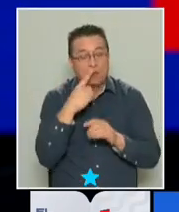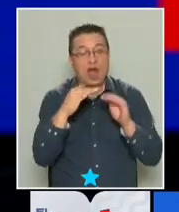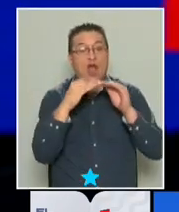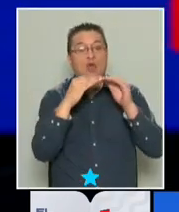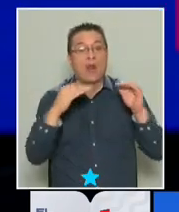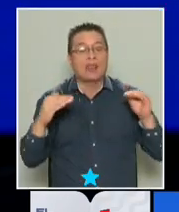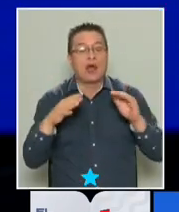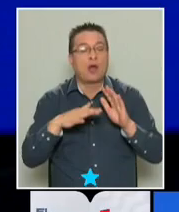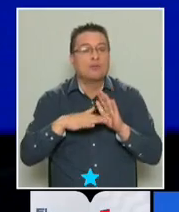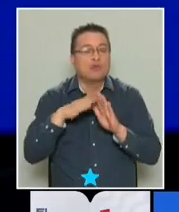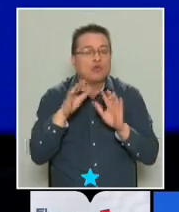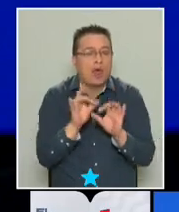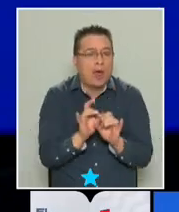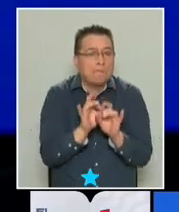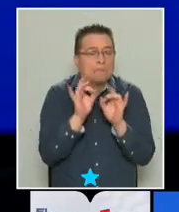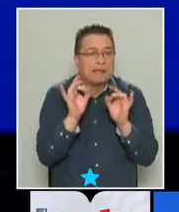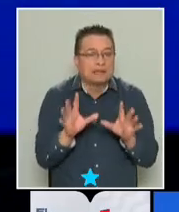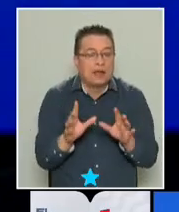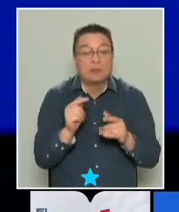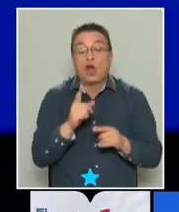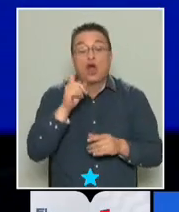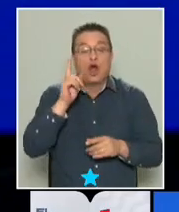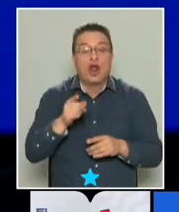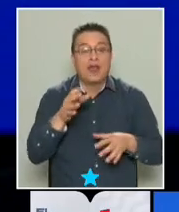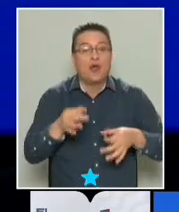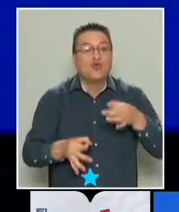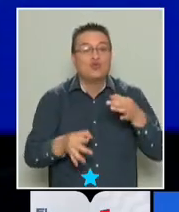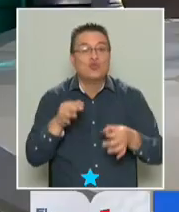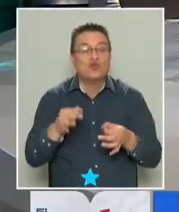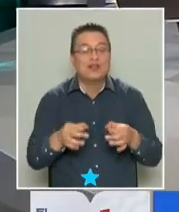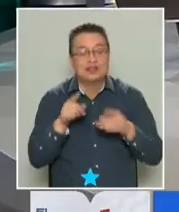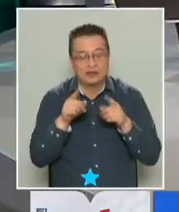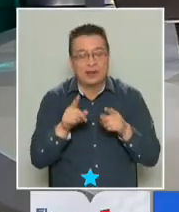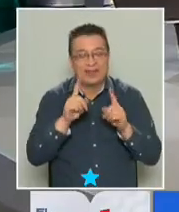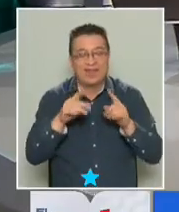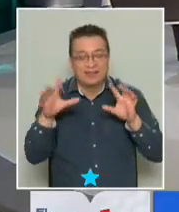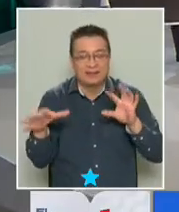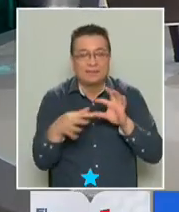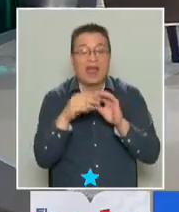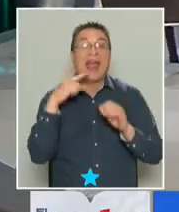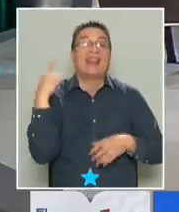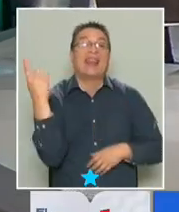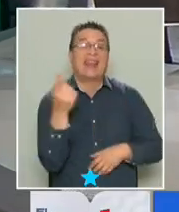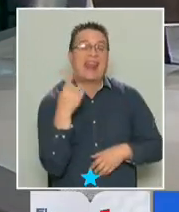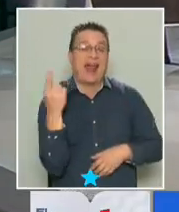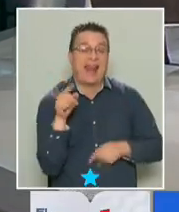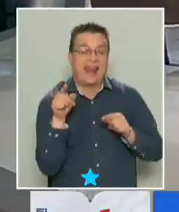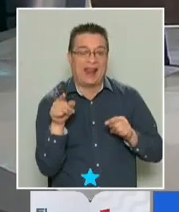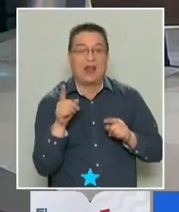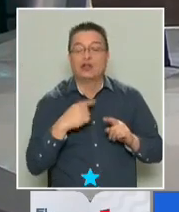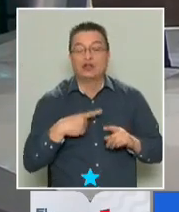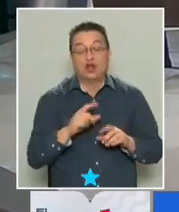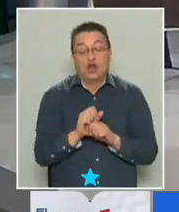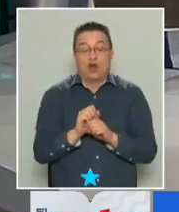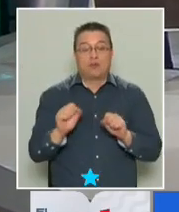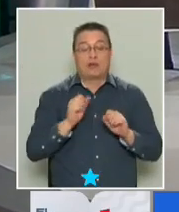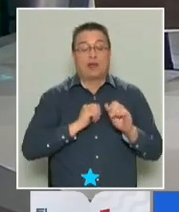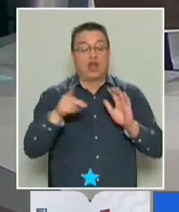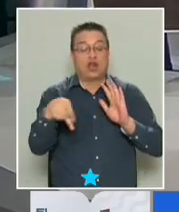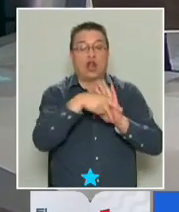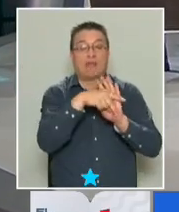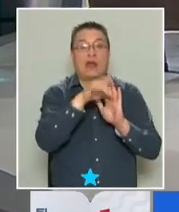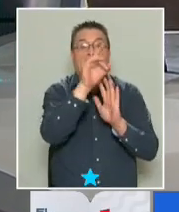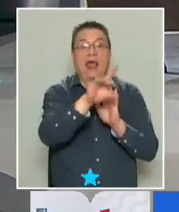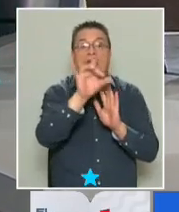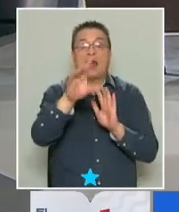que muy excepcional porque un ordenamiento jurídico tiene que tiene que lidiar con la generalidad que se llama es decir yo no puedo hacer una norma para